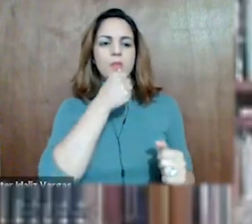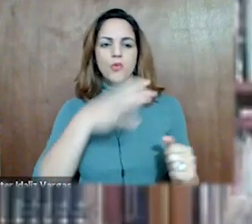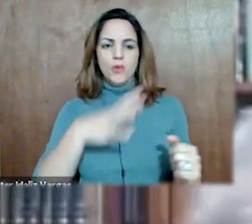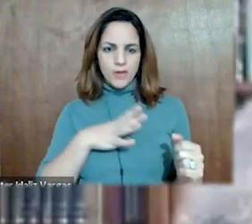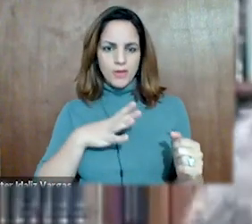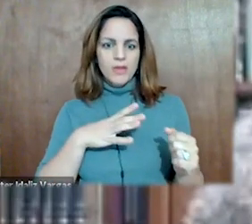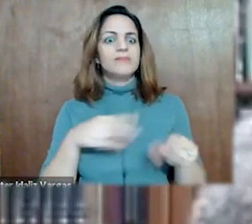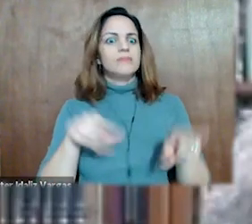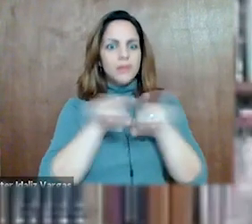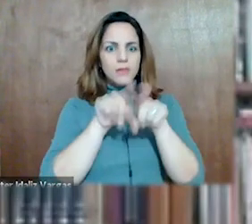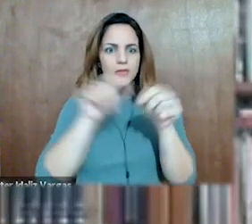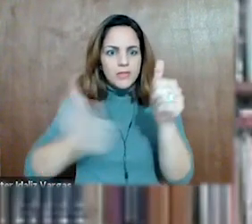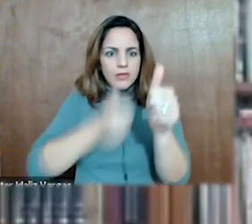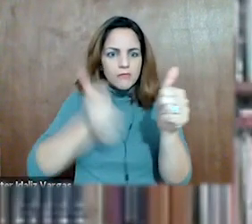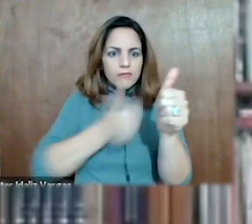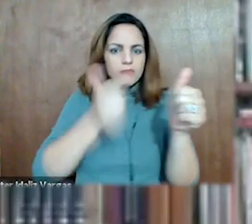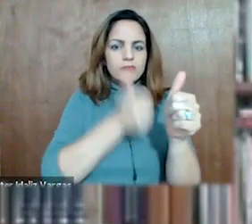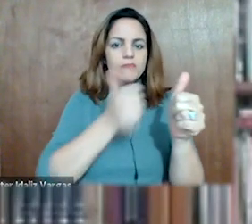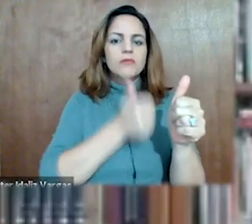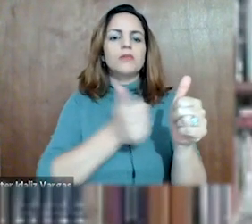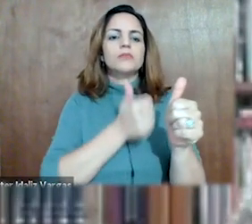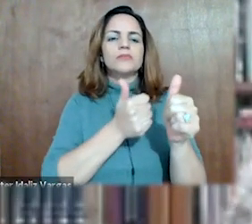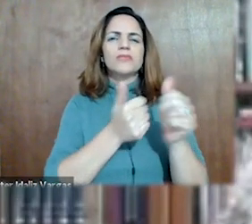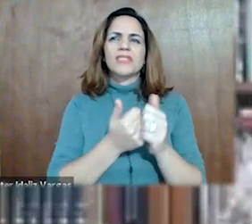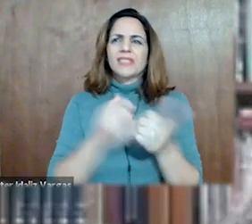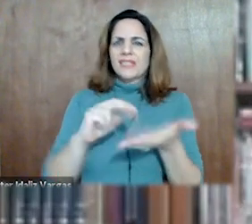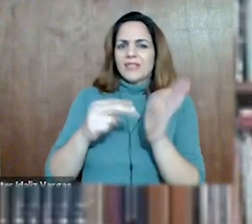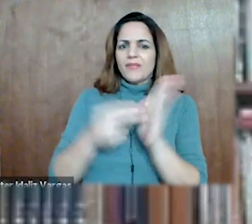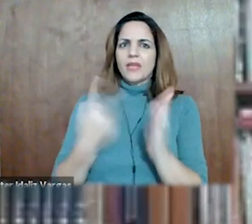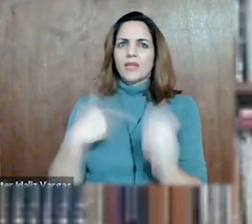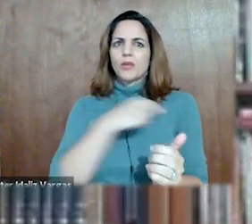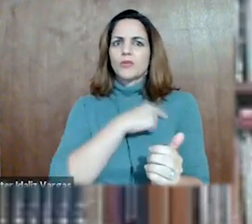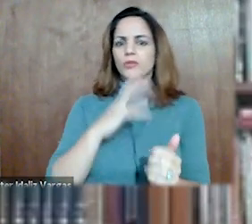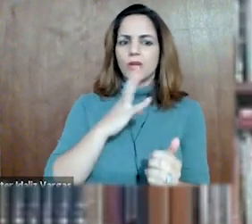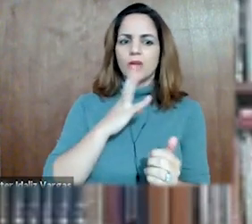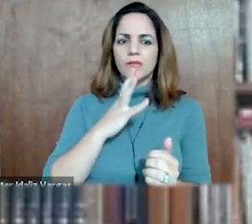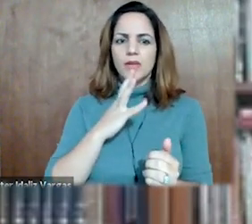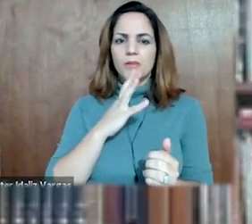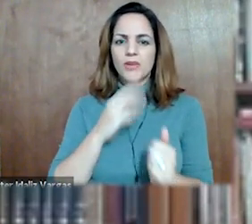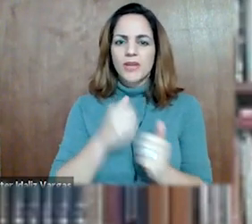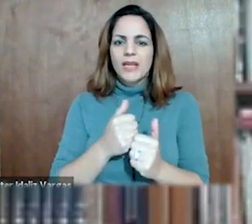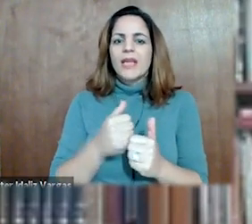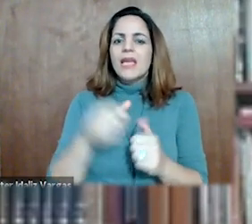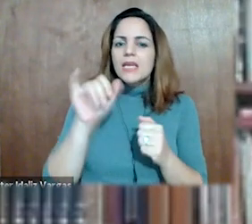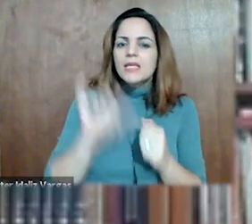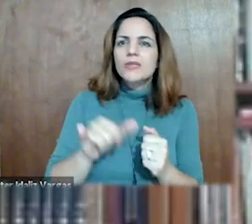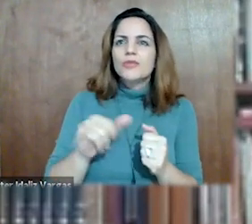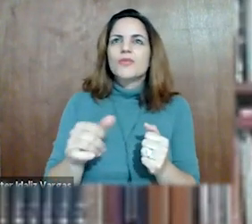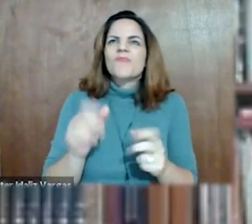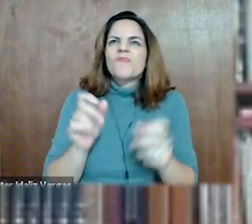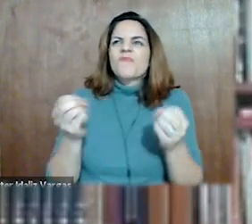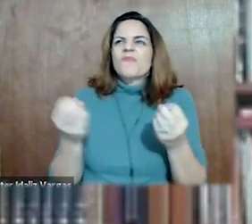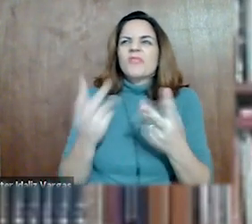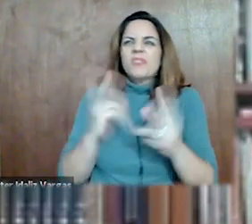perseguidas, también nos hicieron carpetas. O sea que lo que estábamos hablando era suficientemente, le daba suficientemente miedo al status